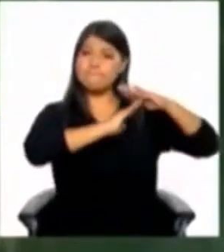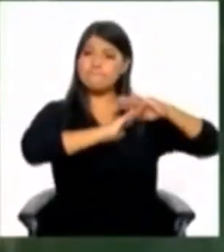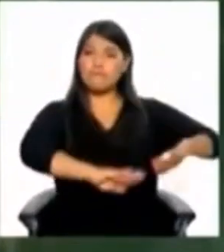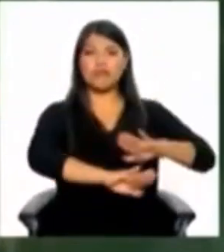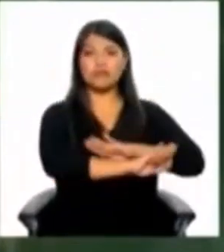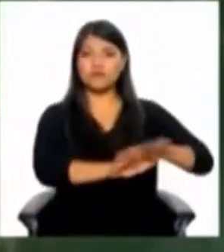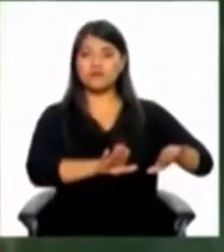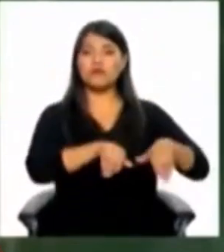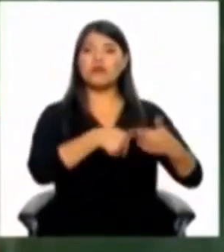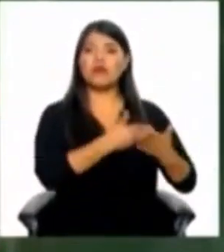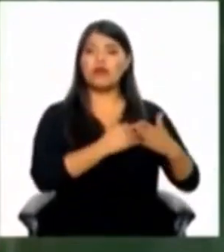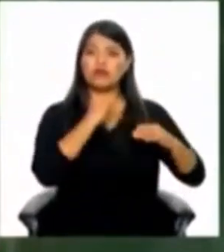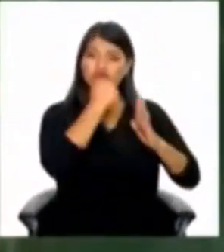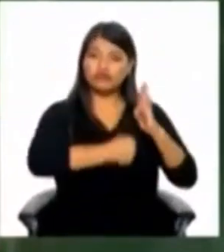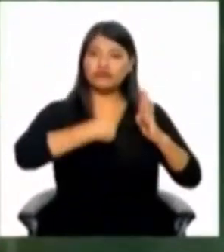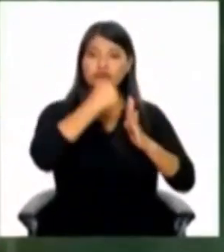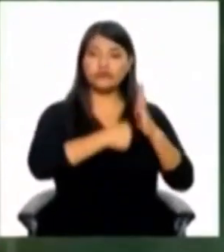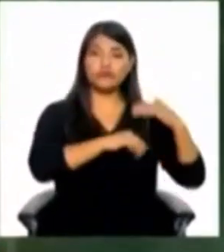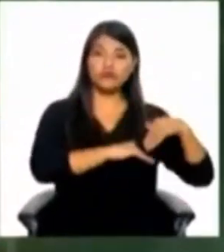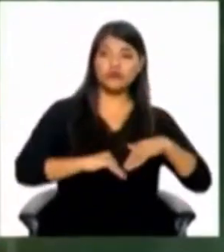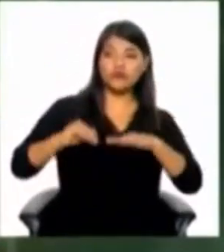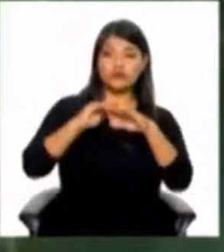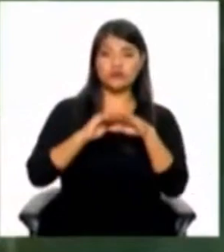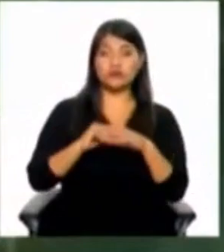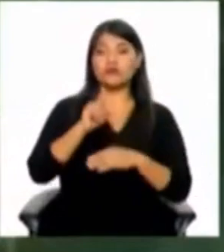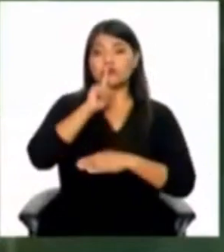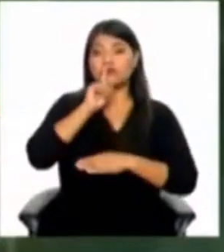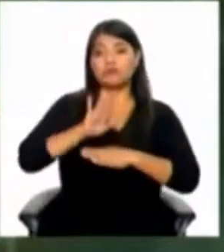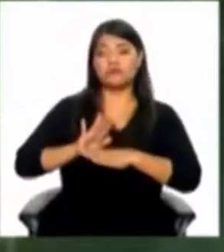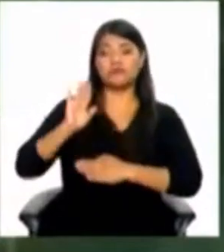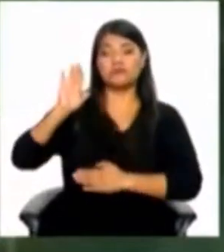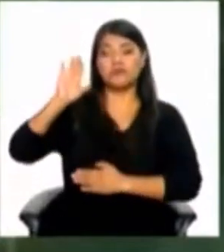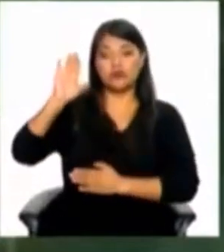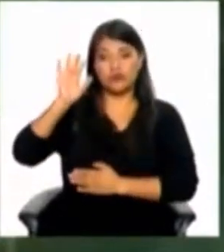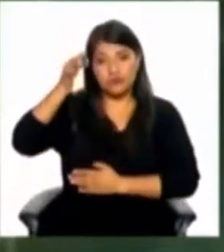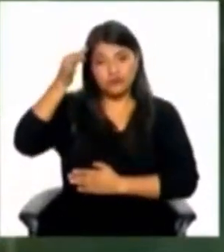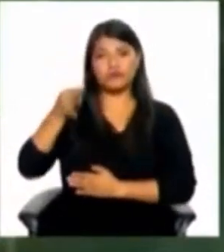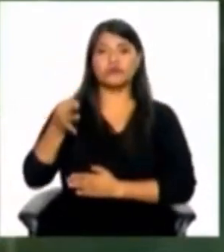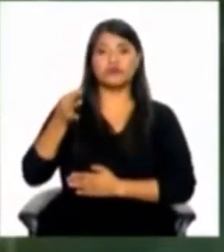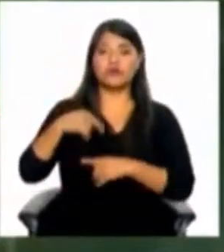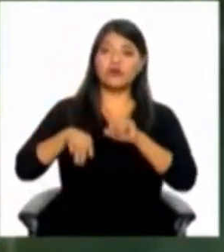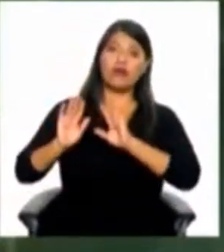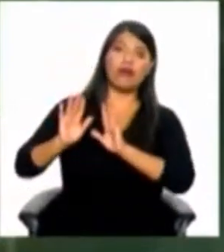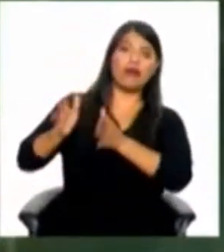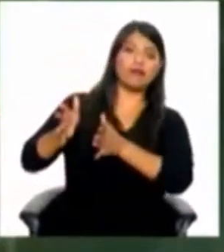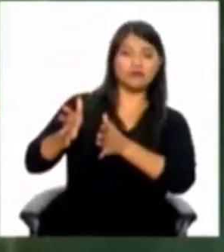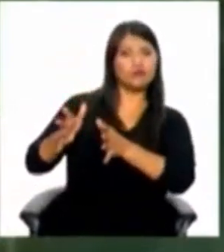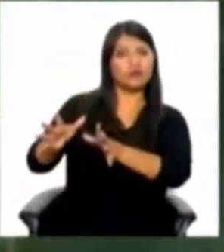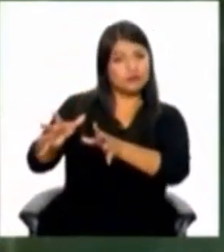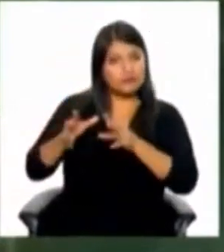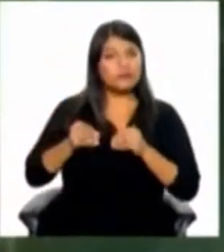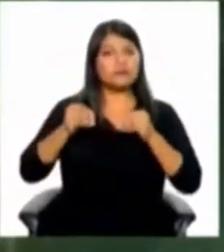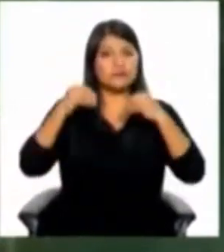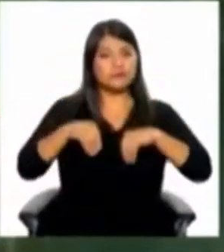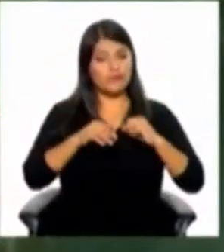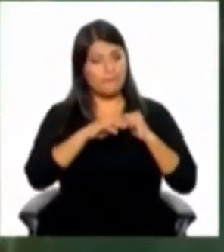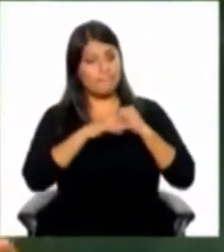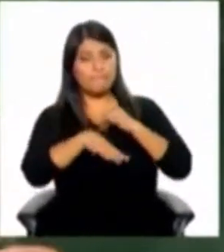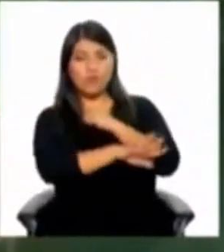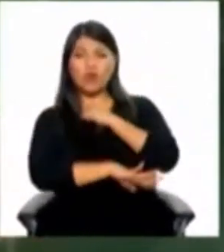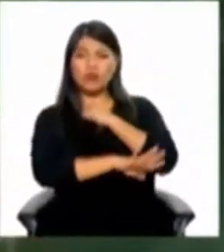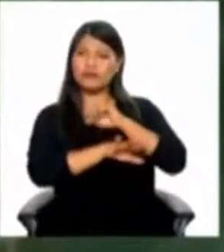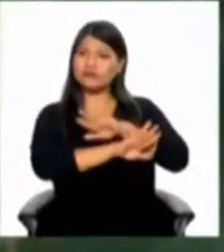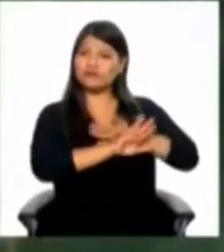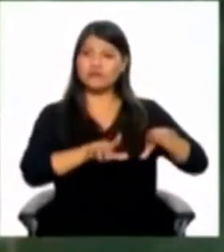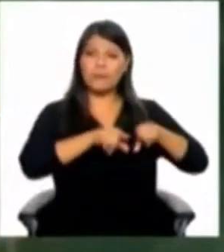un compromiso ante el cual no podemos ni debemos claudicar. Desde el Perú estamos